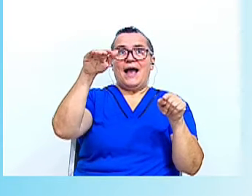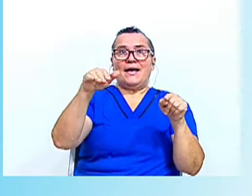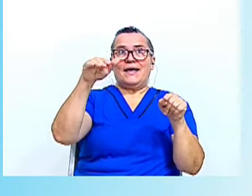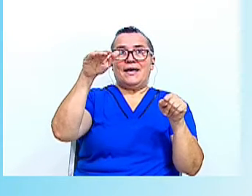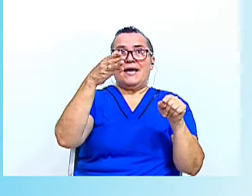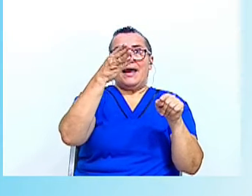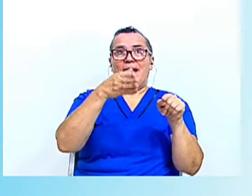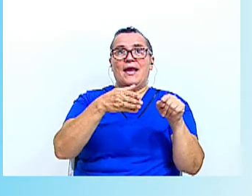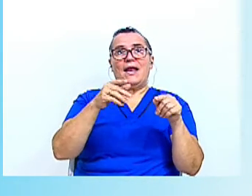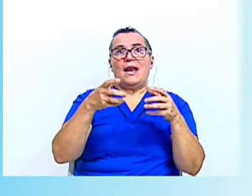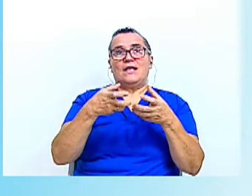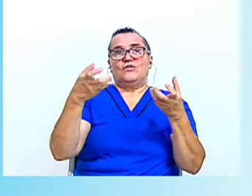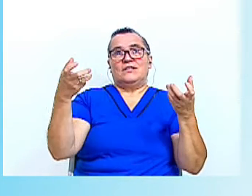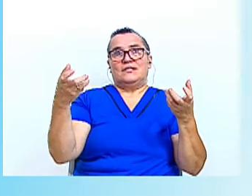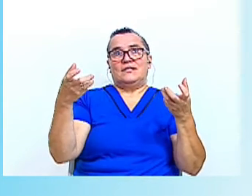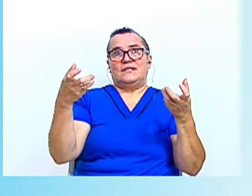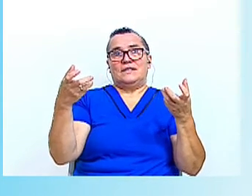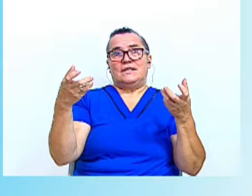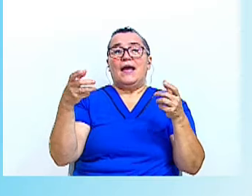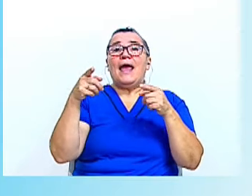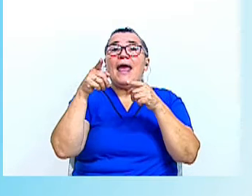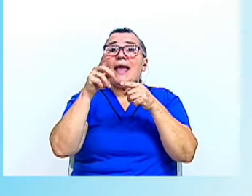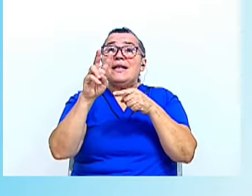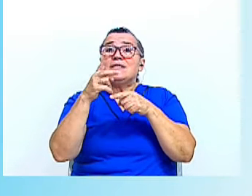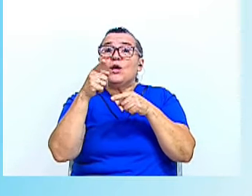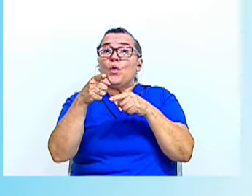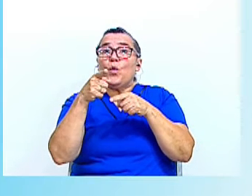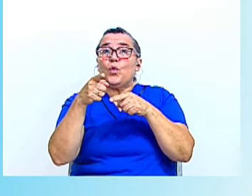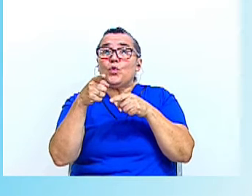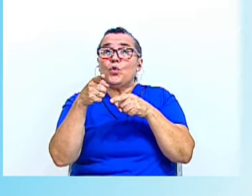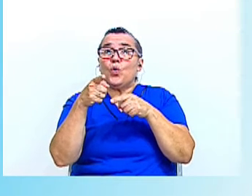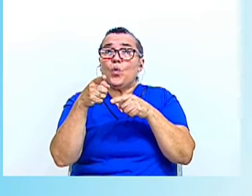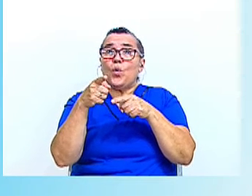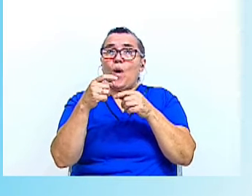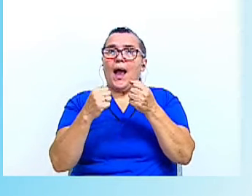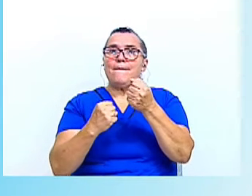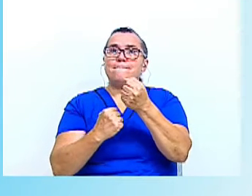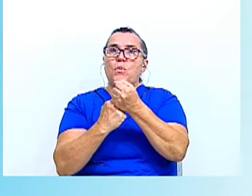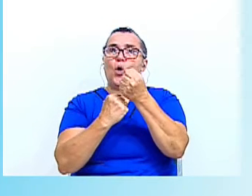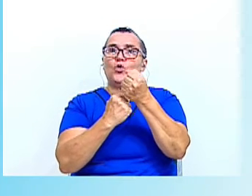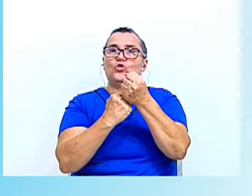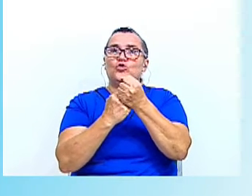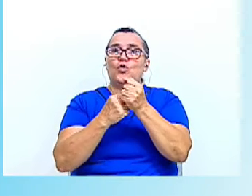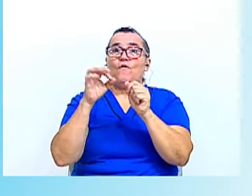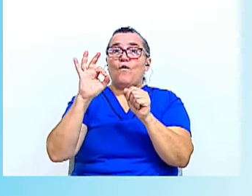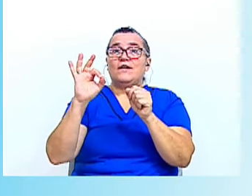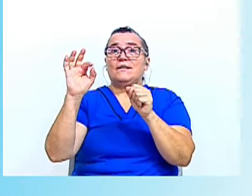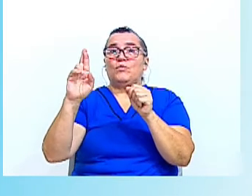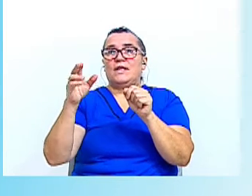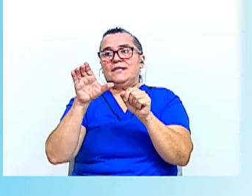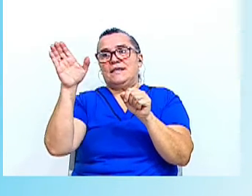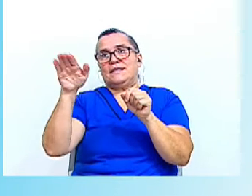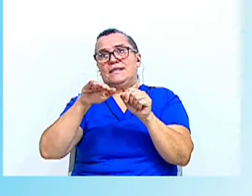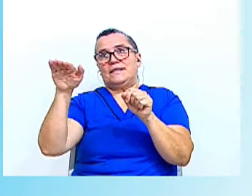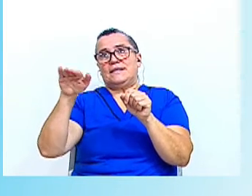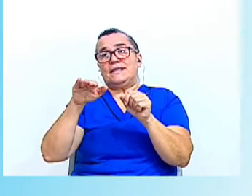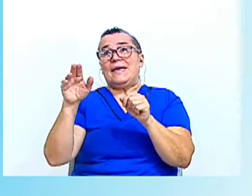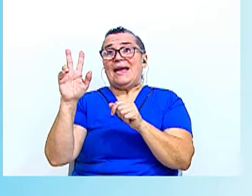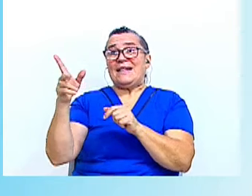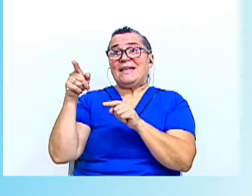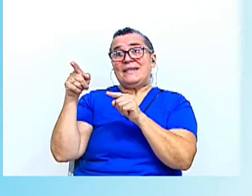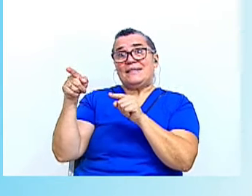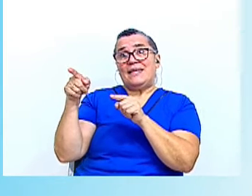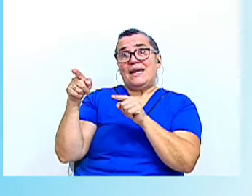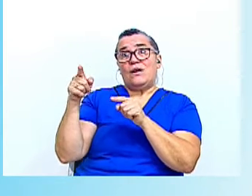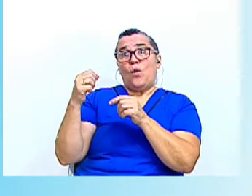fuerzas en los extremos. En el segundo género, ¿verdad? El apoyo y la fuerza de potencia en los extremos. Y en el tercer